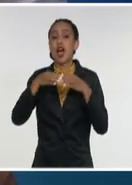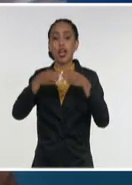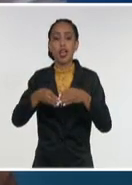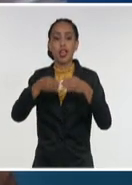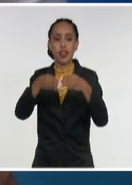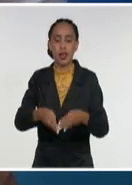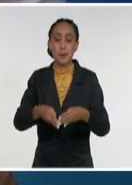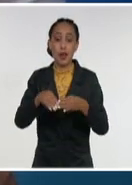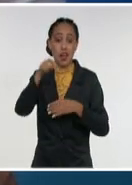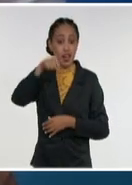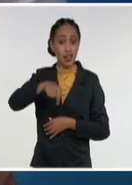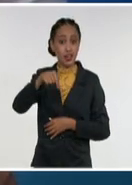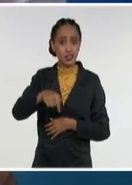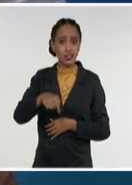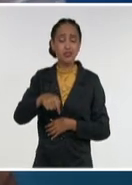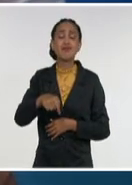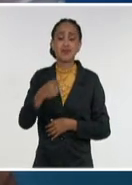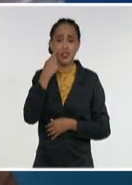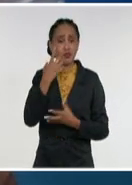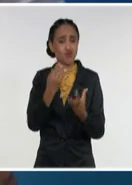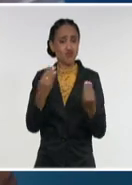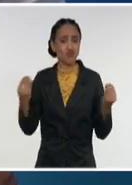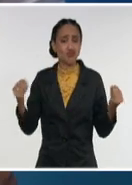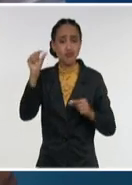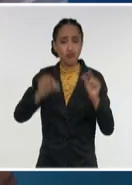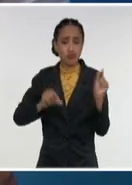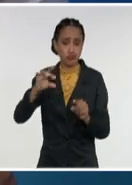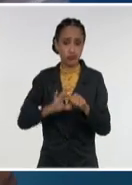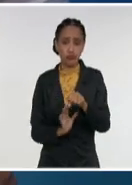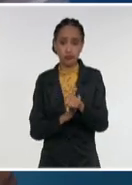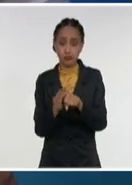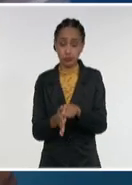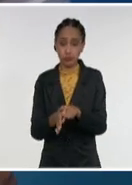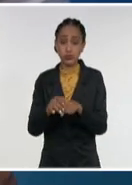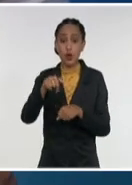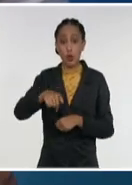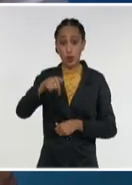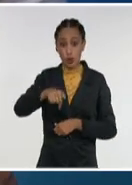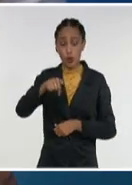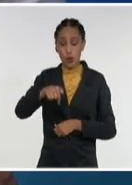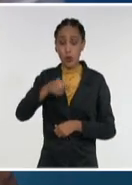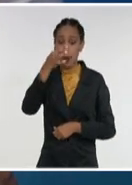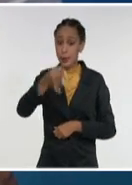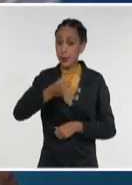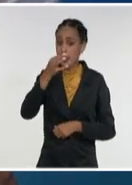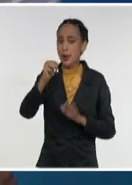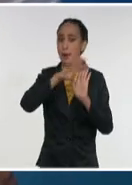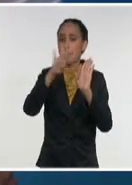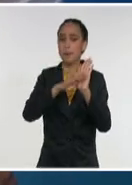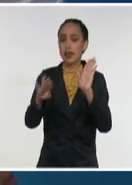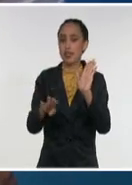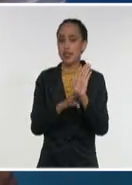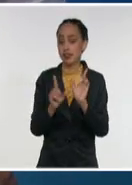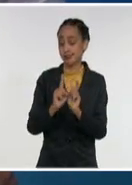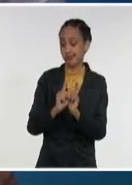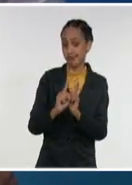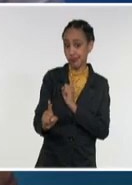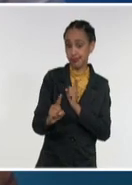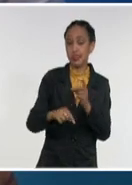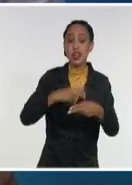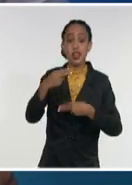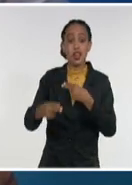un territorio con alta incidencia de la COVID-19 en el país. Hoy estaremos comentando de las medidas de aislamiento que implementan